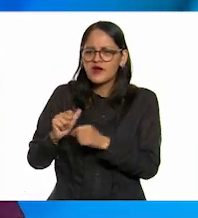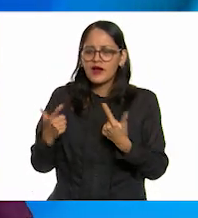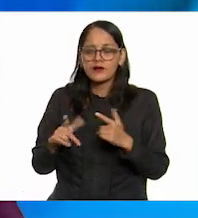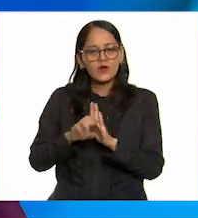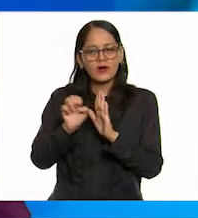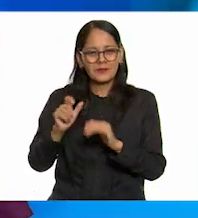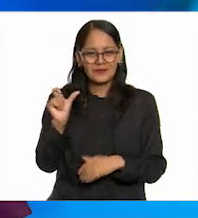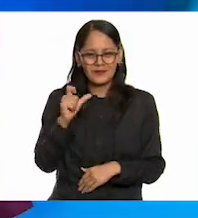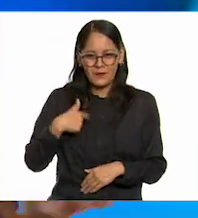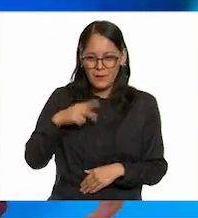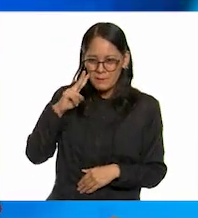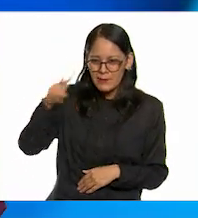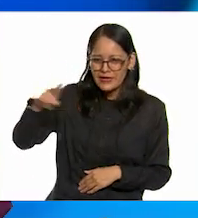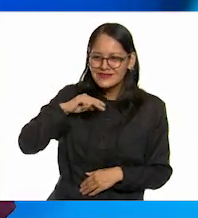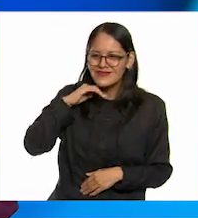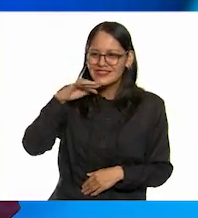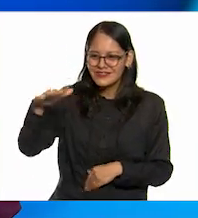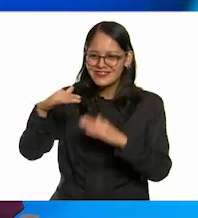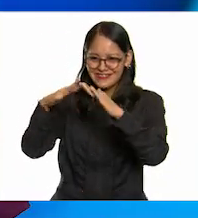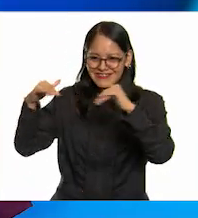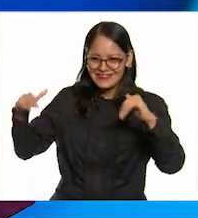como cuando ves la basura en la playa.